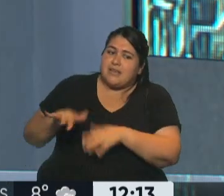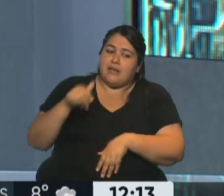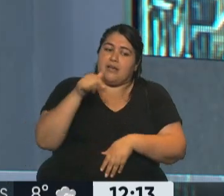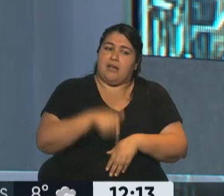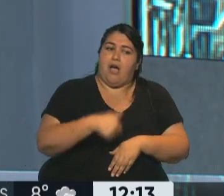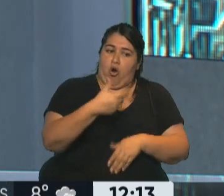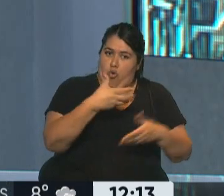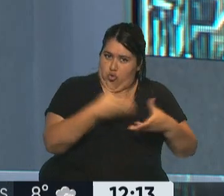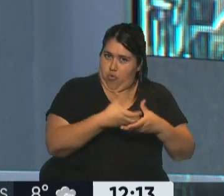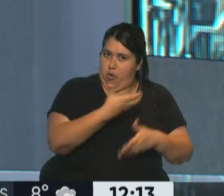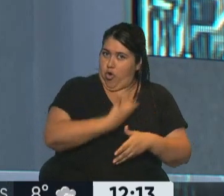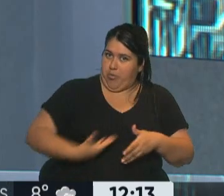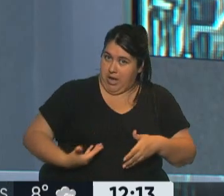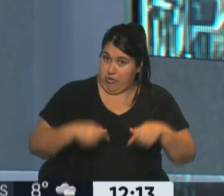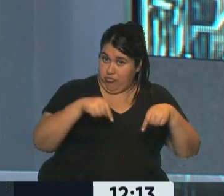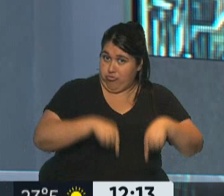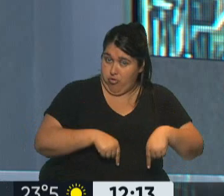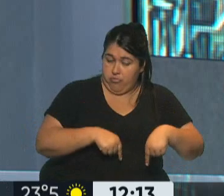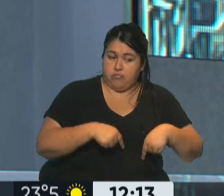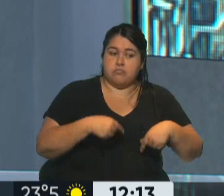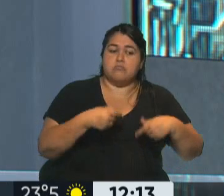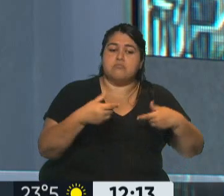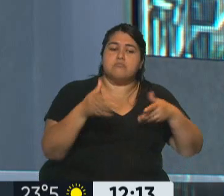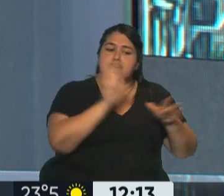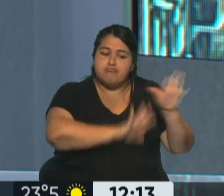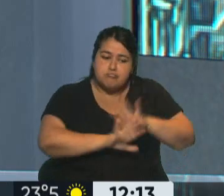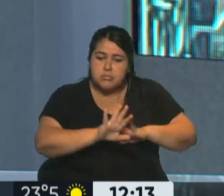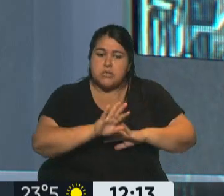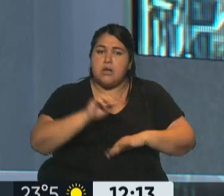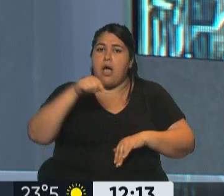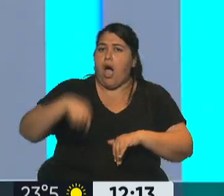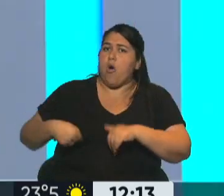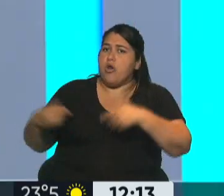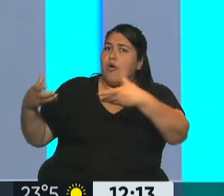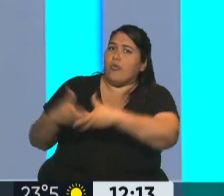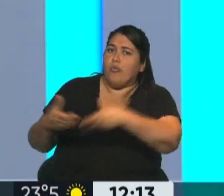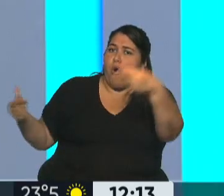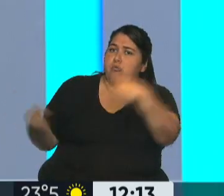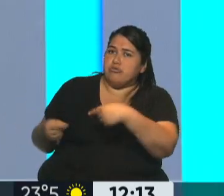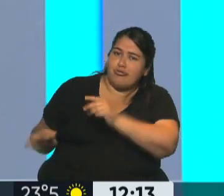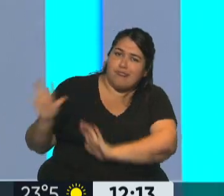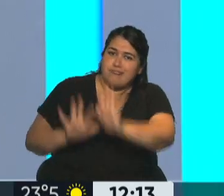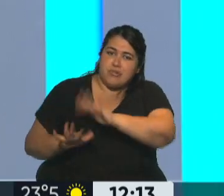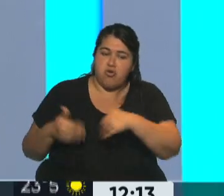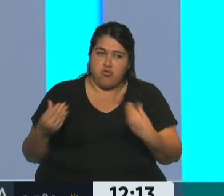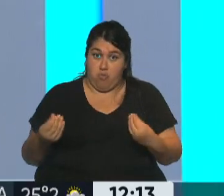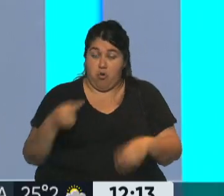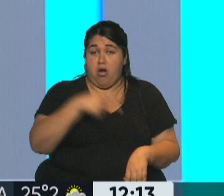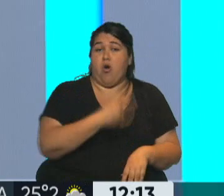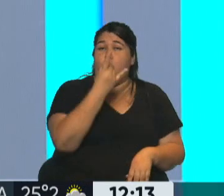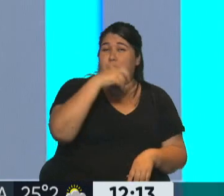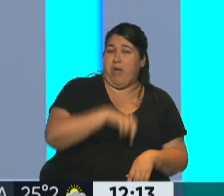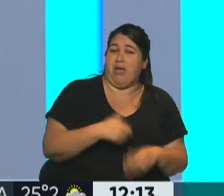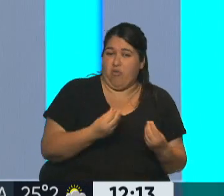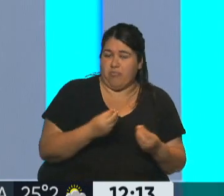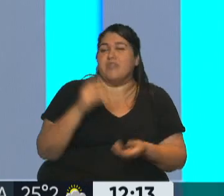imaginás no solamente lo que fue hasta ahora Juntos por el Cambio, sino lo que fue hasta ahora Unión por la Patria? Bueno, a ver, me imagino las declaraciones, por ejemplo, de Macri